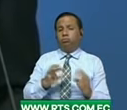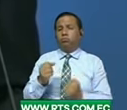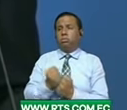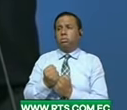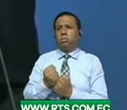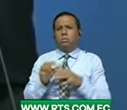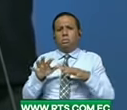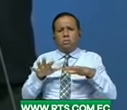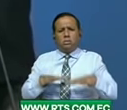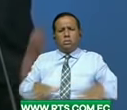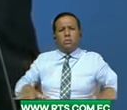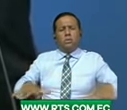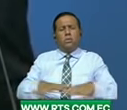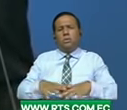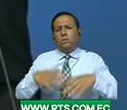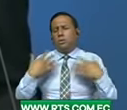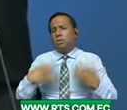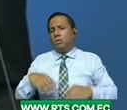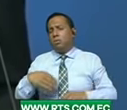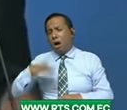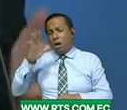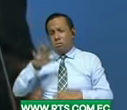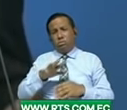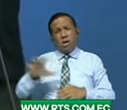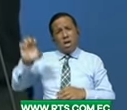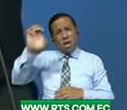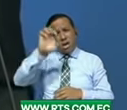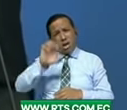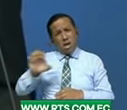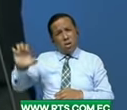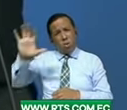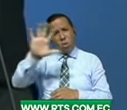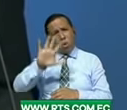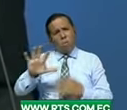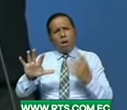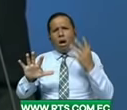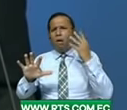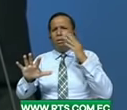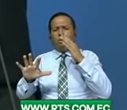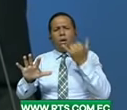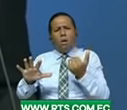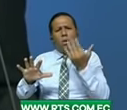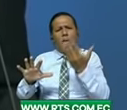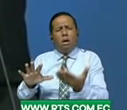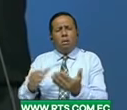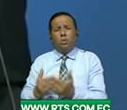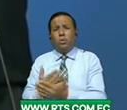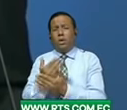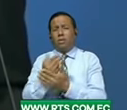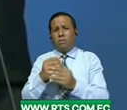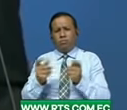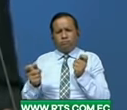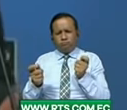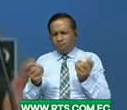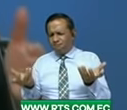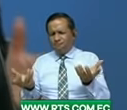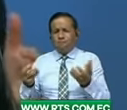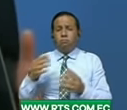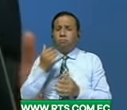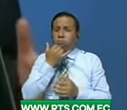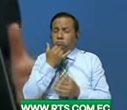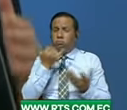crisis más grave a la que nos enfrentamos en Europa desde hace décadas, dijo el secretario general de esa organización. Mencionó que quieren evitar cualquier error